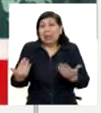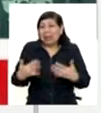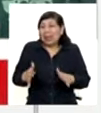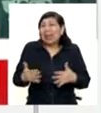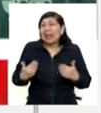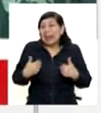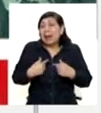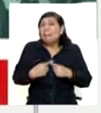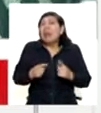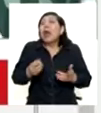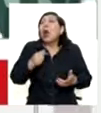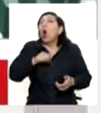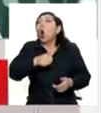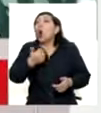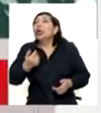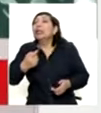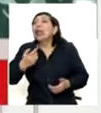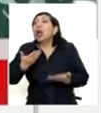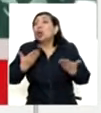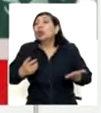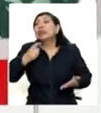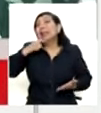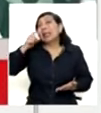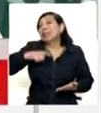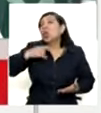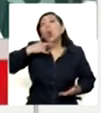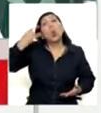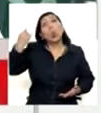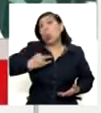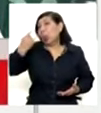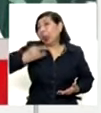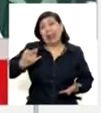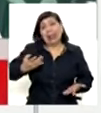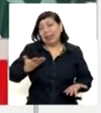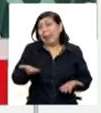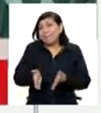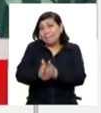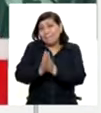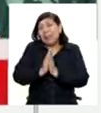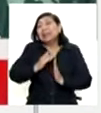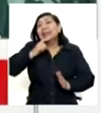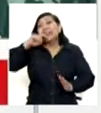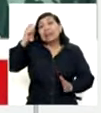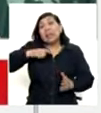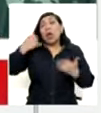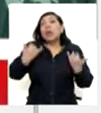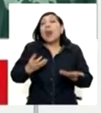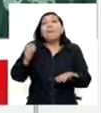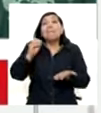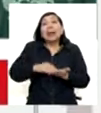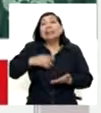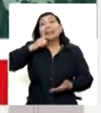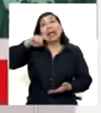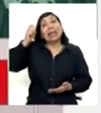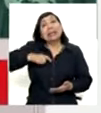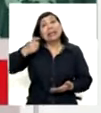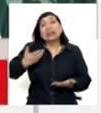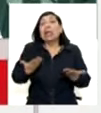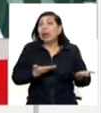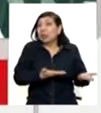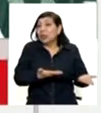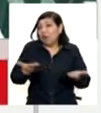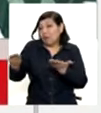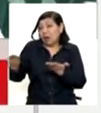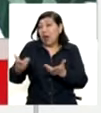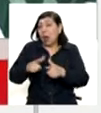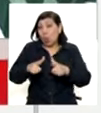ya se obtiene, sino generar esa, hacer eco de ese pedido de lo que ahora es lo que se necesita para poder trasladarlo a las